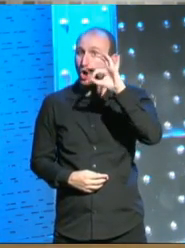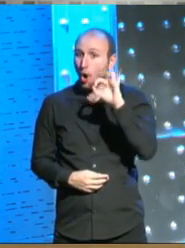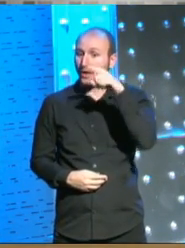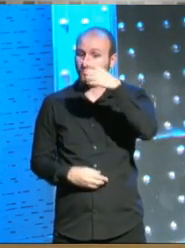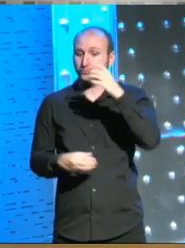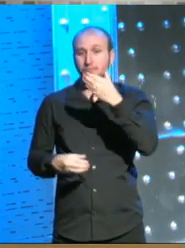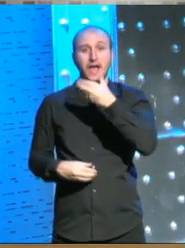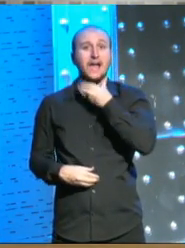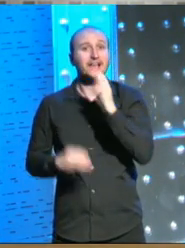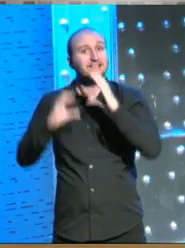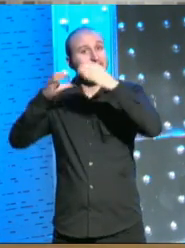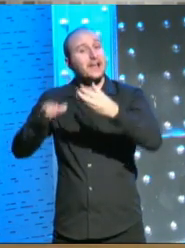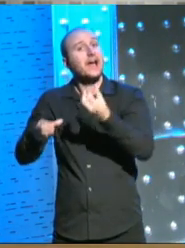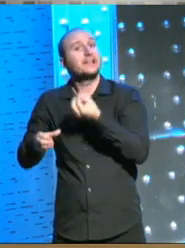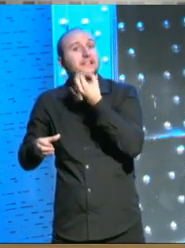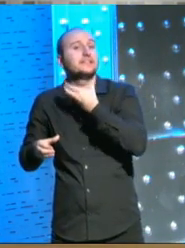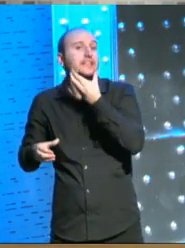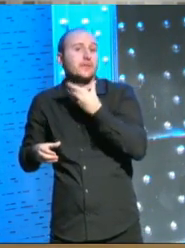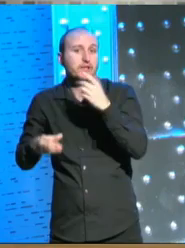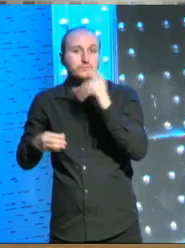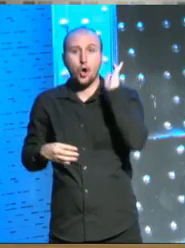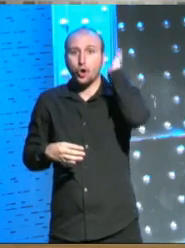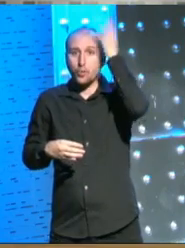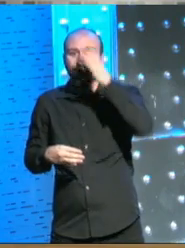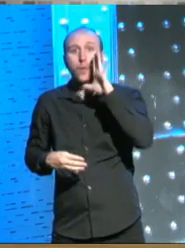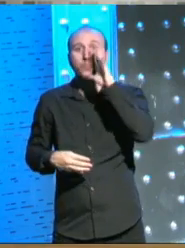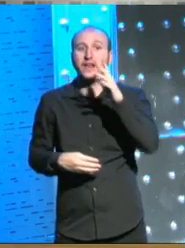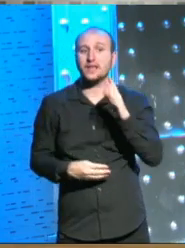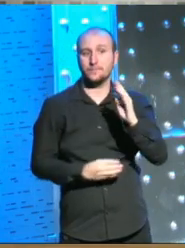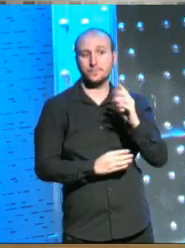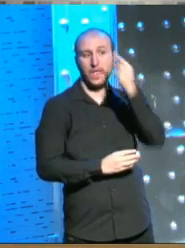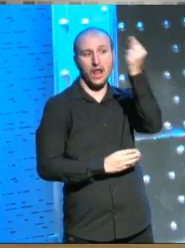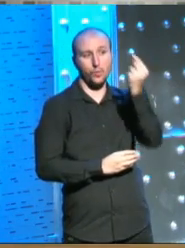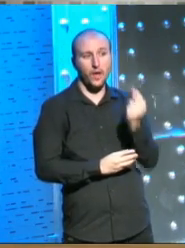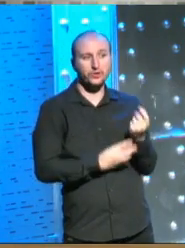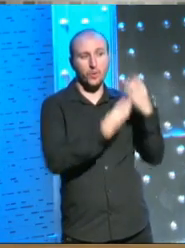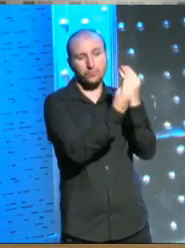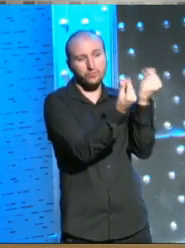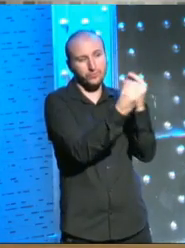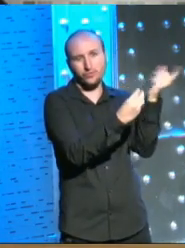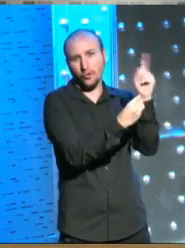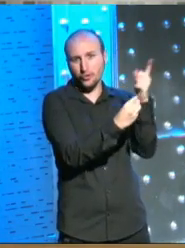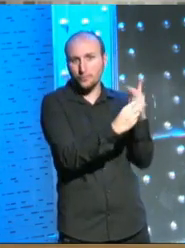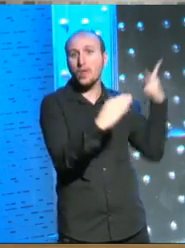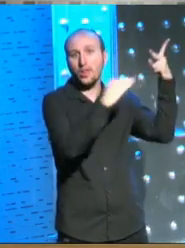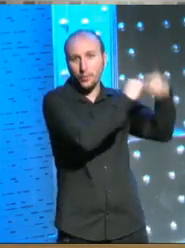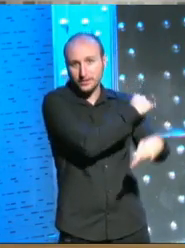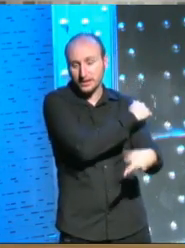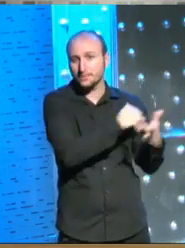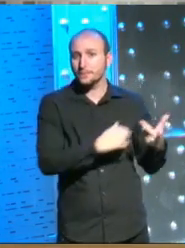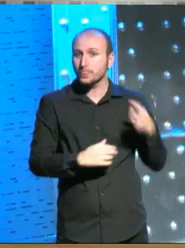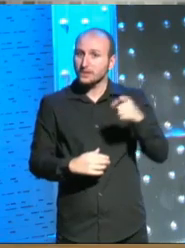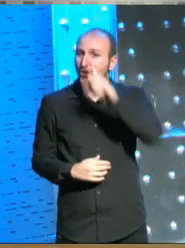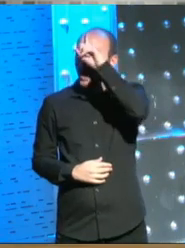para tener imágenes estables que no estropeen el vapor de agua, ¿no? Ese es el origen de la imagen del mosaico, porque